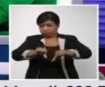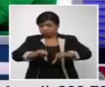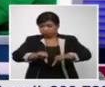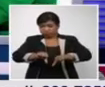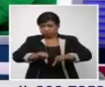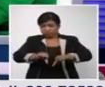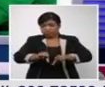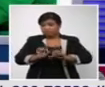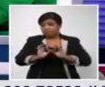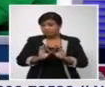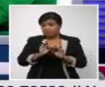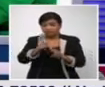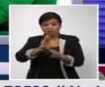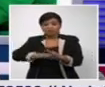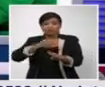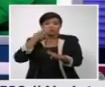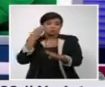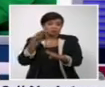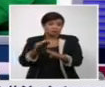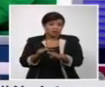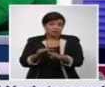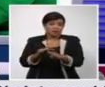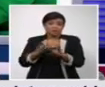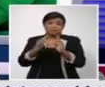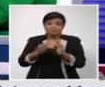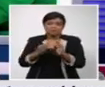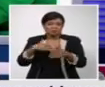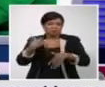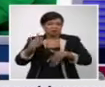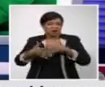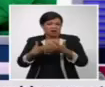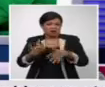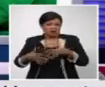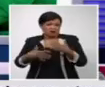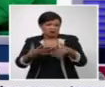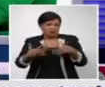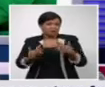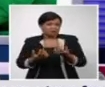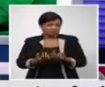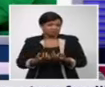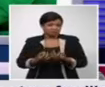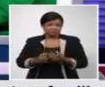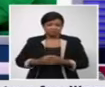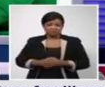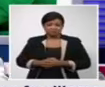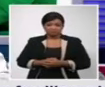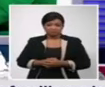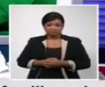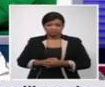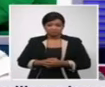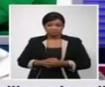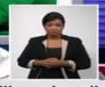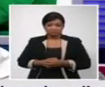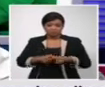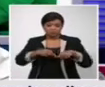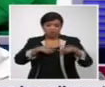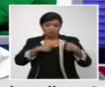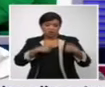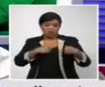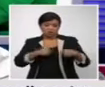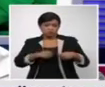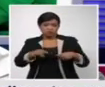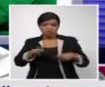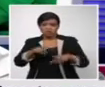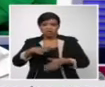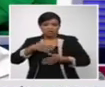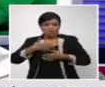y después de una inestabilidad marcada desde el punto de vista hemodinámico, hace una parada cardiorrespiratoria